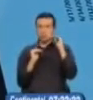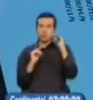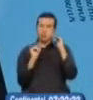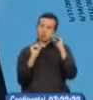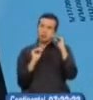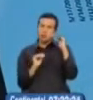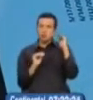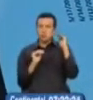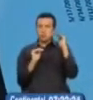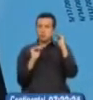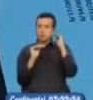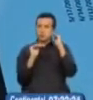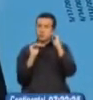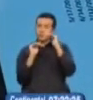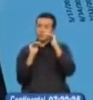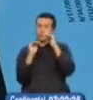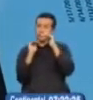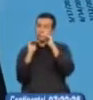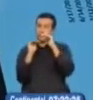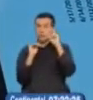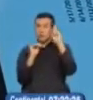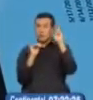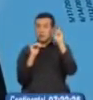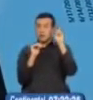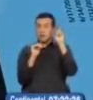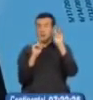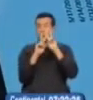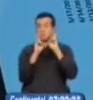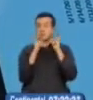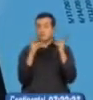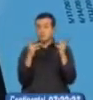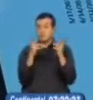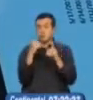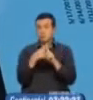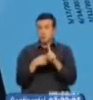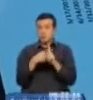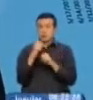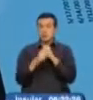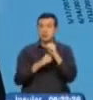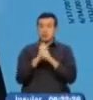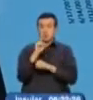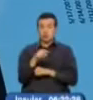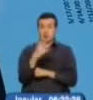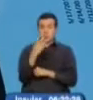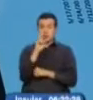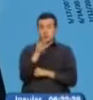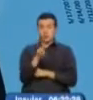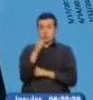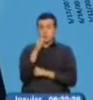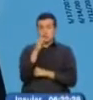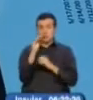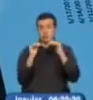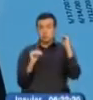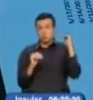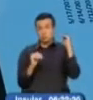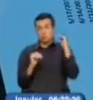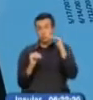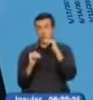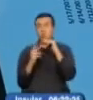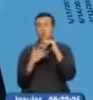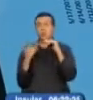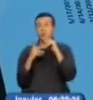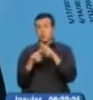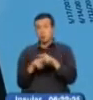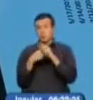un cierto descenso en los meses de los años 2015-2016. El punto más bajo es